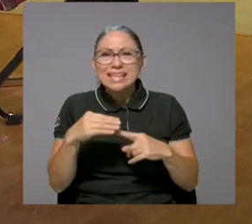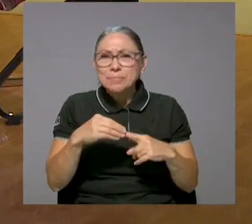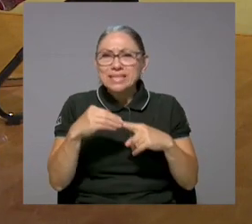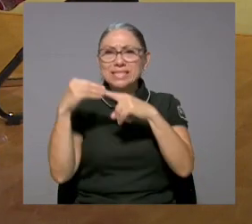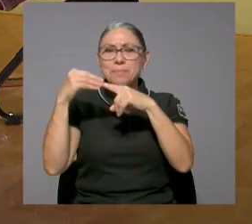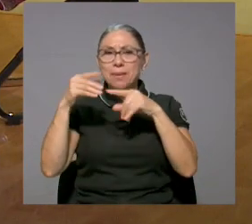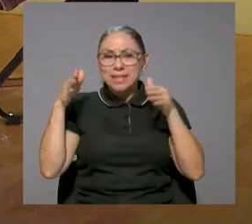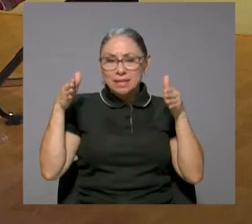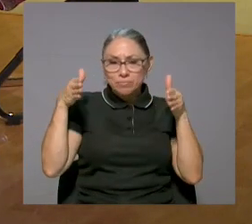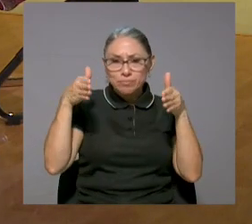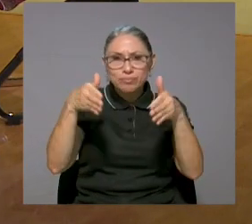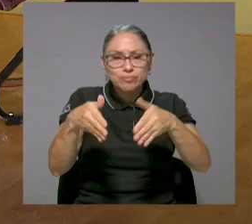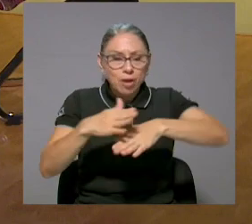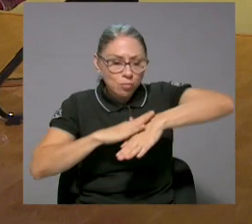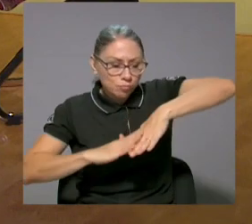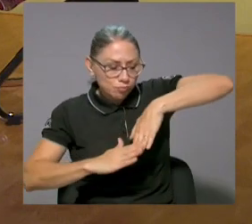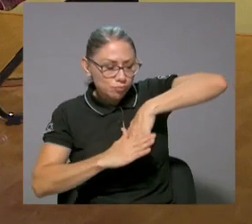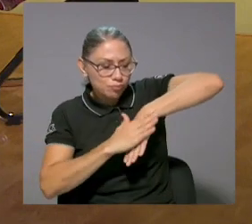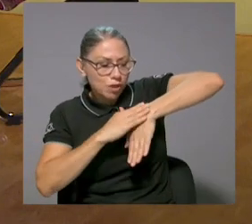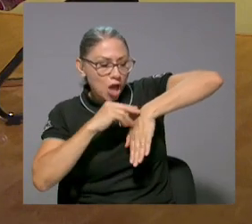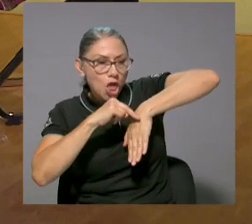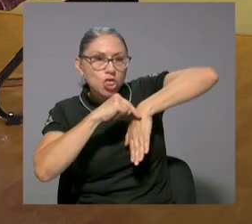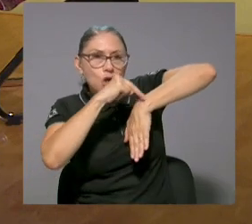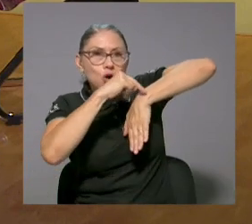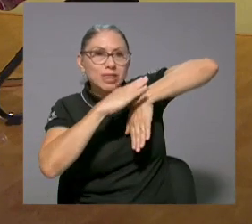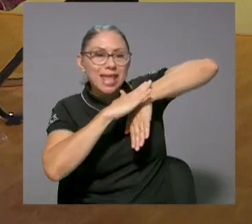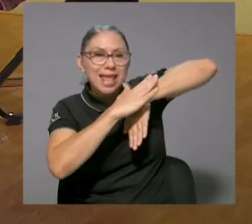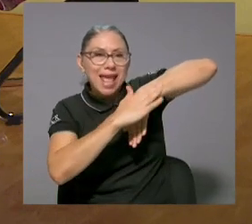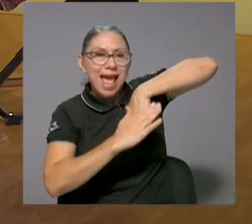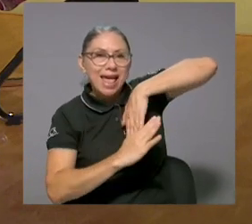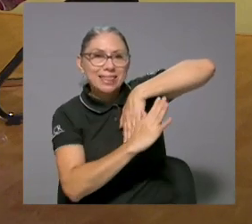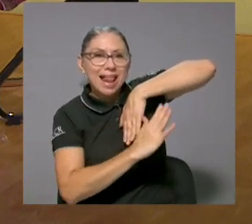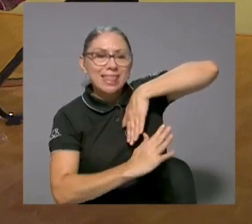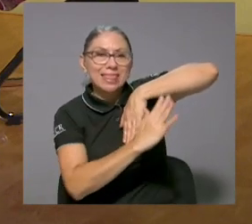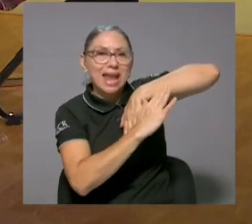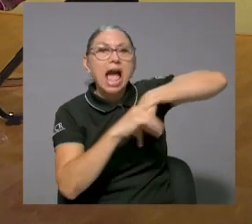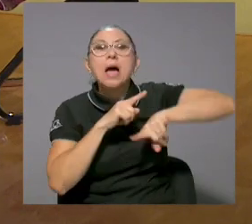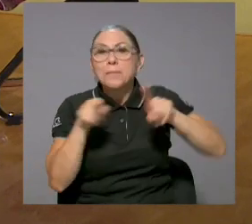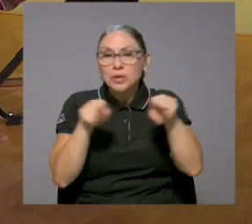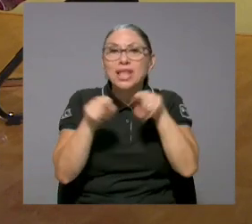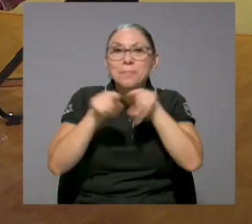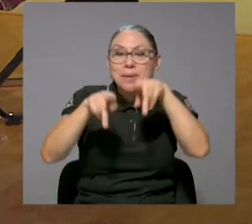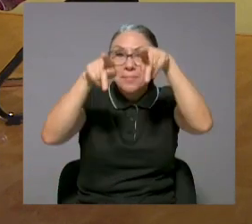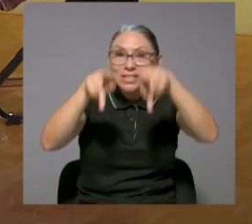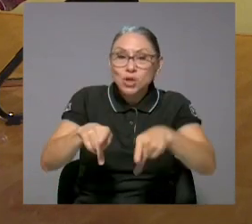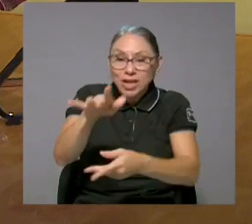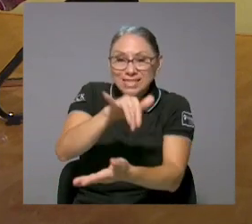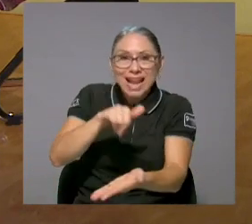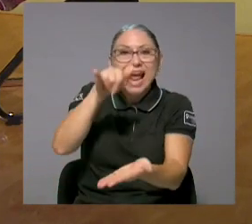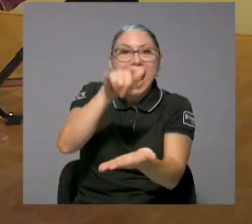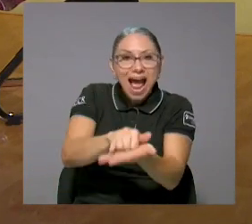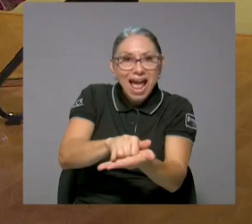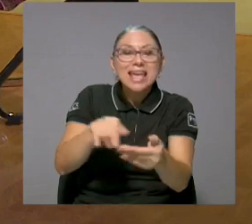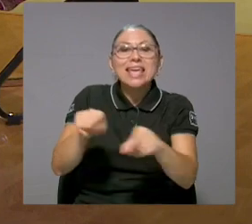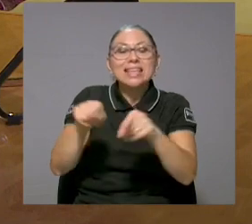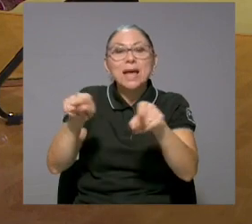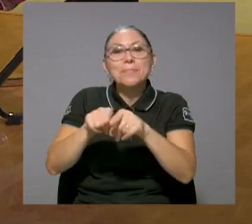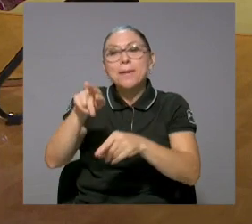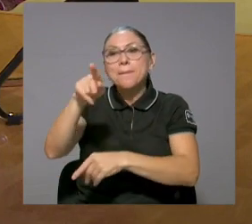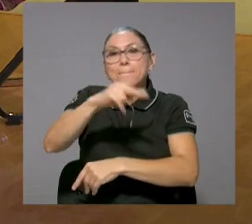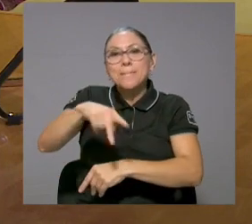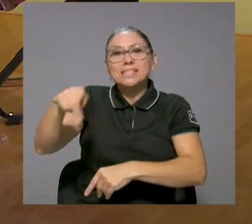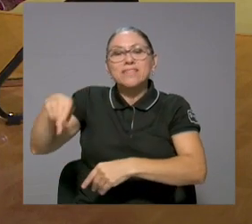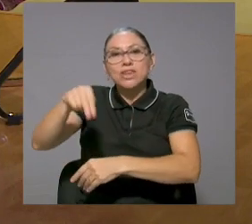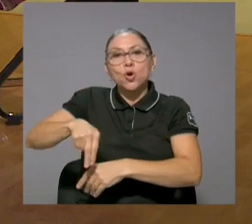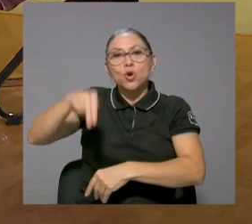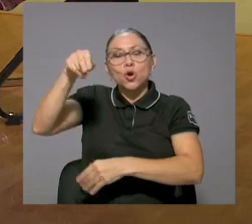en zona norte atlántica, también los que vivimos en el gran área metropolitana y también todo lo que es Pacífico Norte y Central